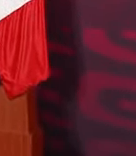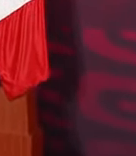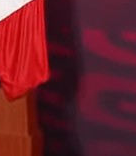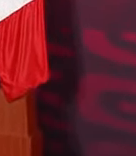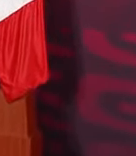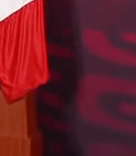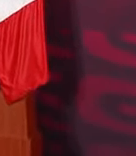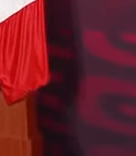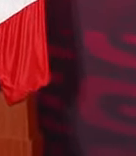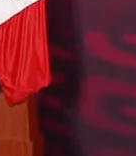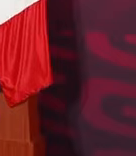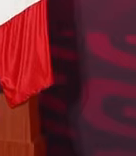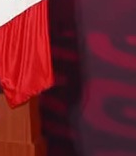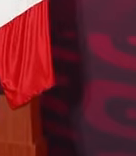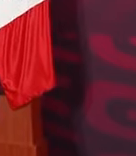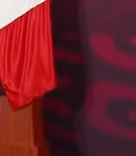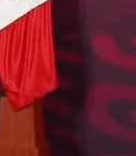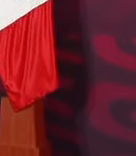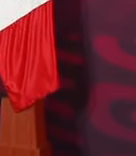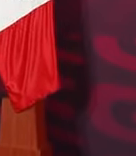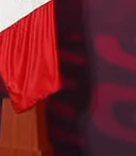Lo que han hecho nuestros próceres